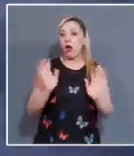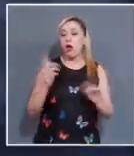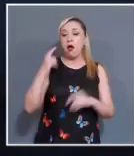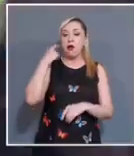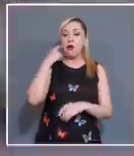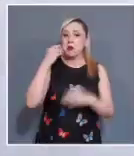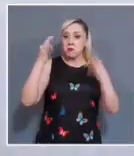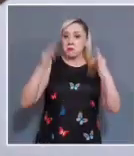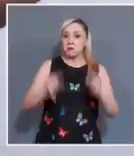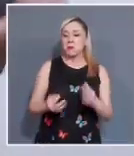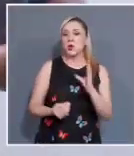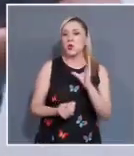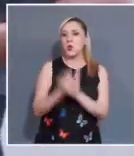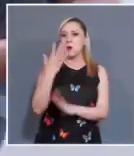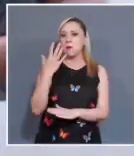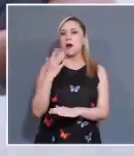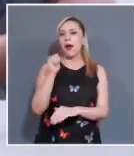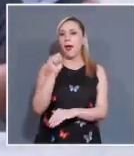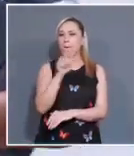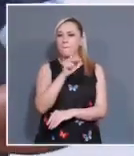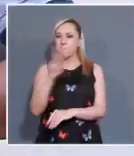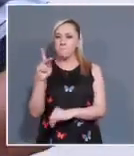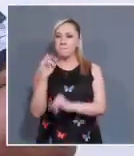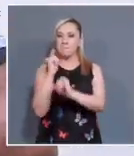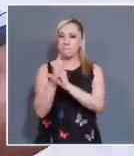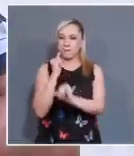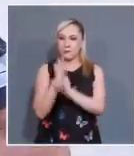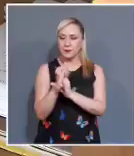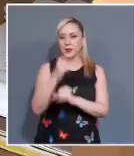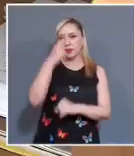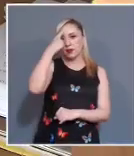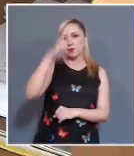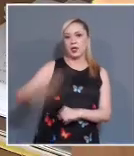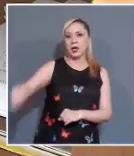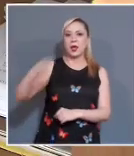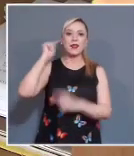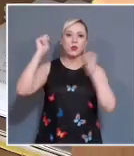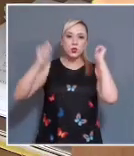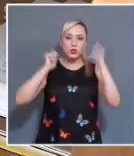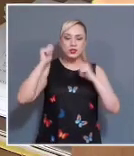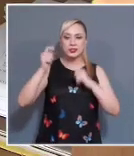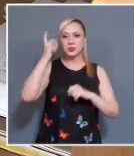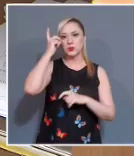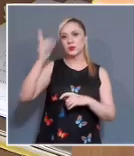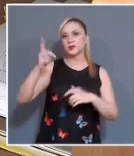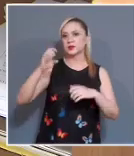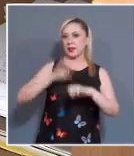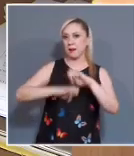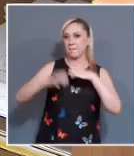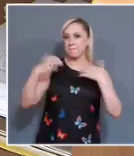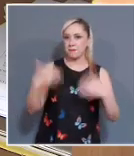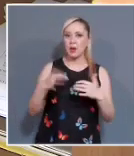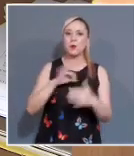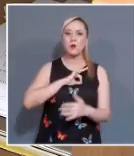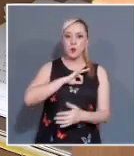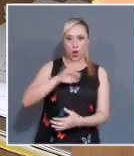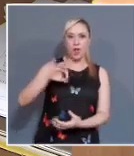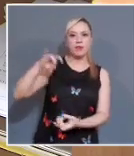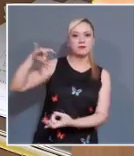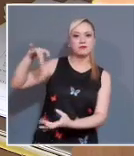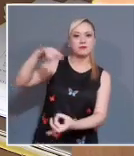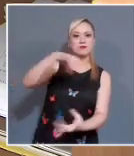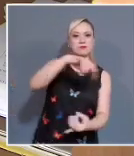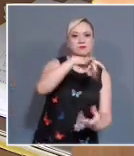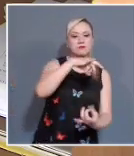plataformas digitales, con aplicaciones para que empresarios y turistas tengan el acceso a geolocalización y recorridos virtuales a